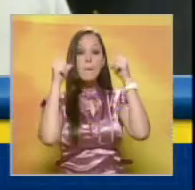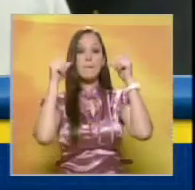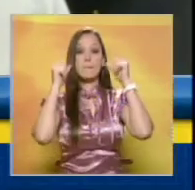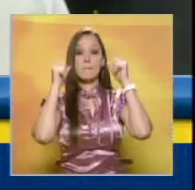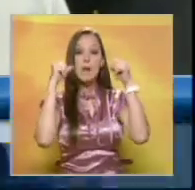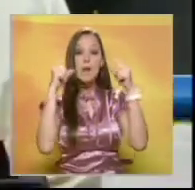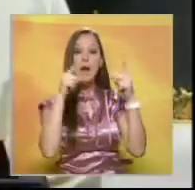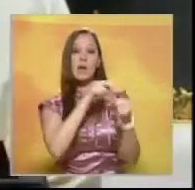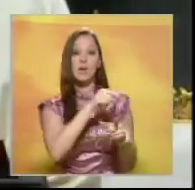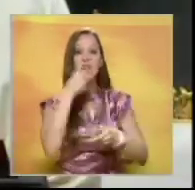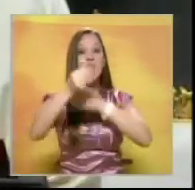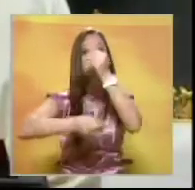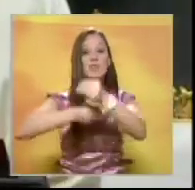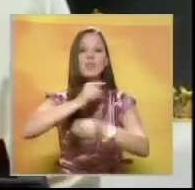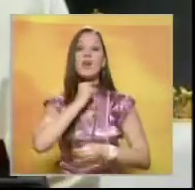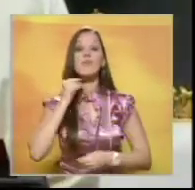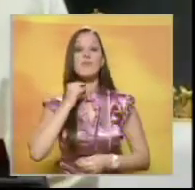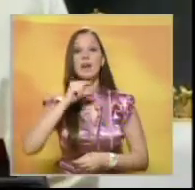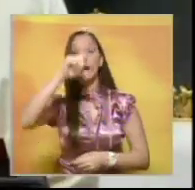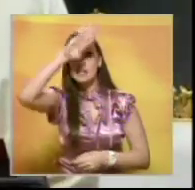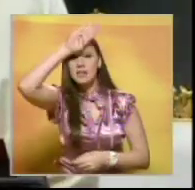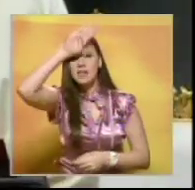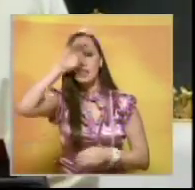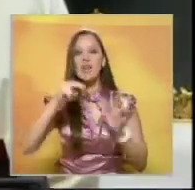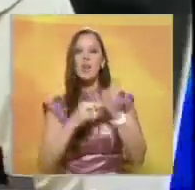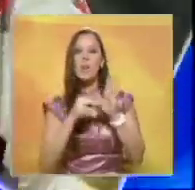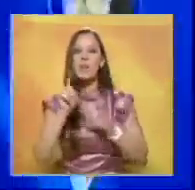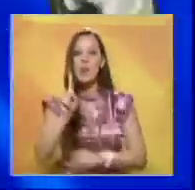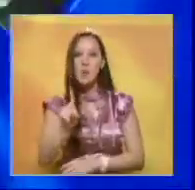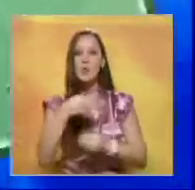realizado por Pablo VI en el 2001.